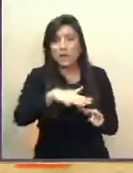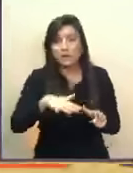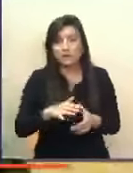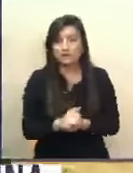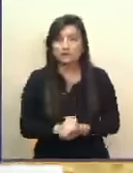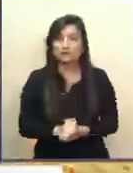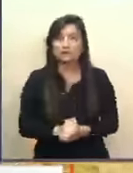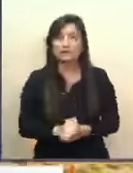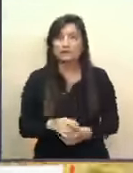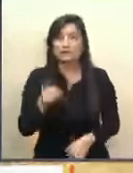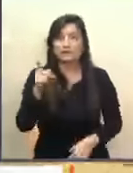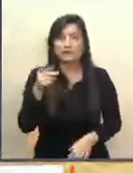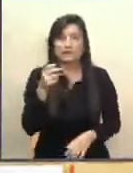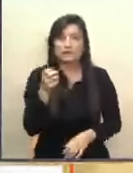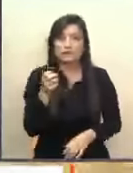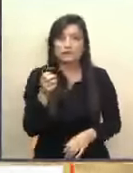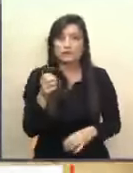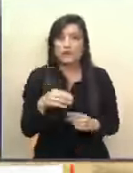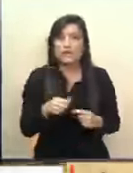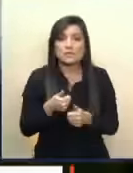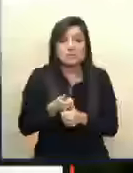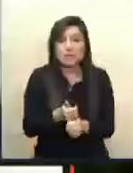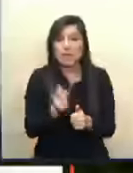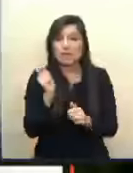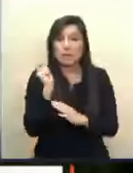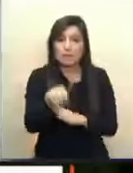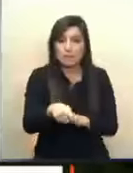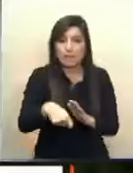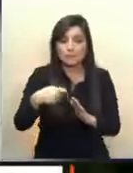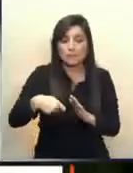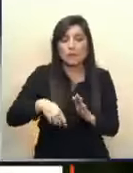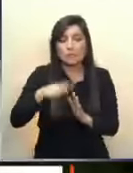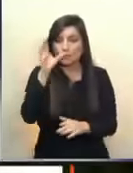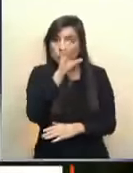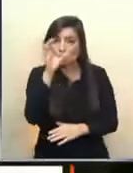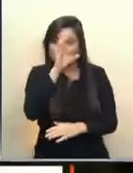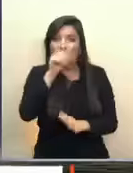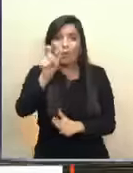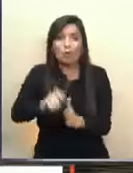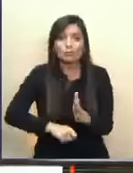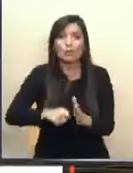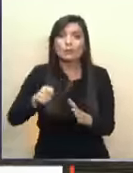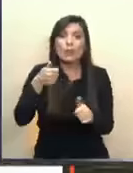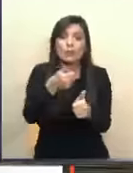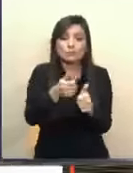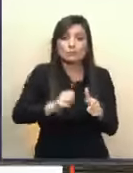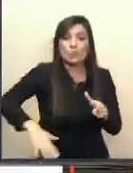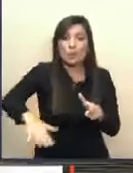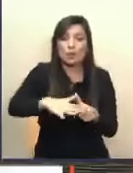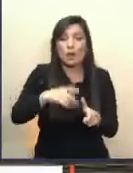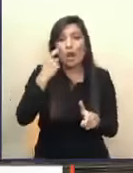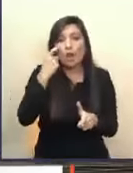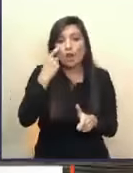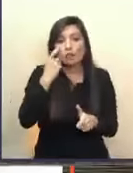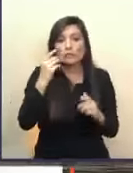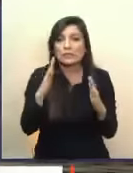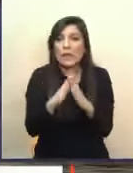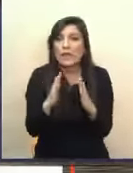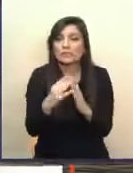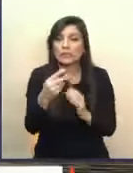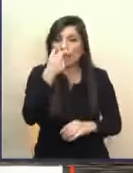pesca en Villa La Angostura. A menudo los turistas lo contratan para llegar hasta Bahía Inalco a conocer la supuesta casa de